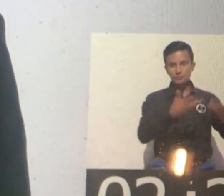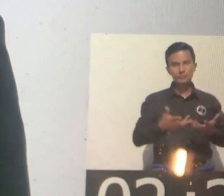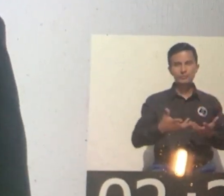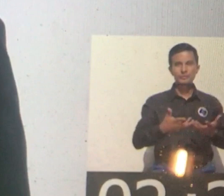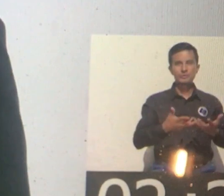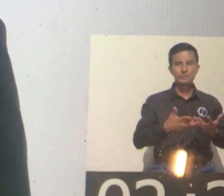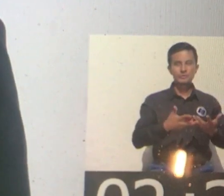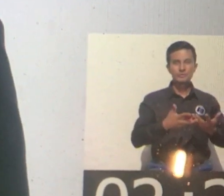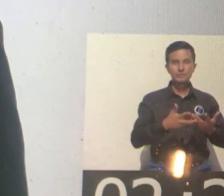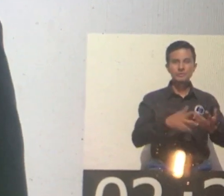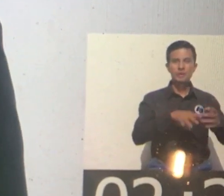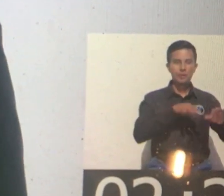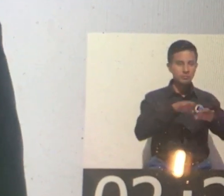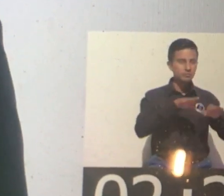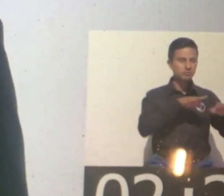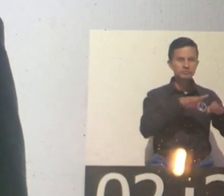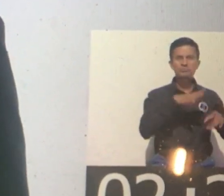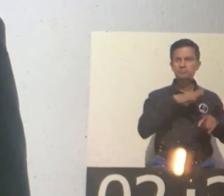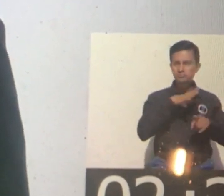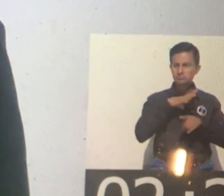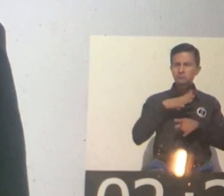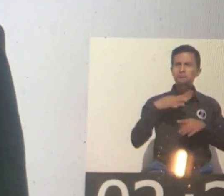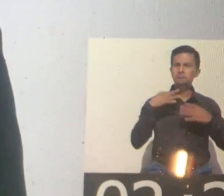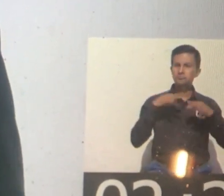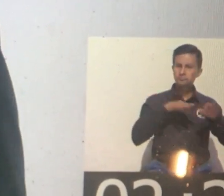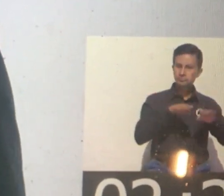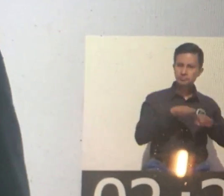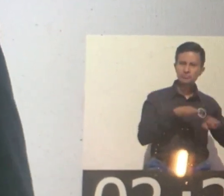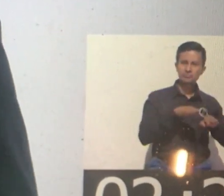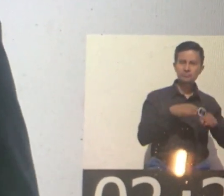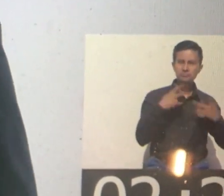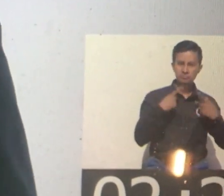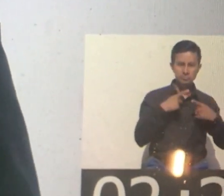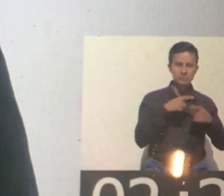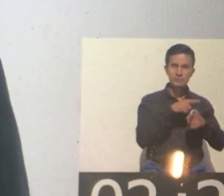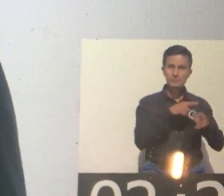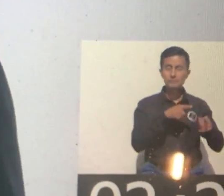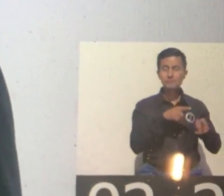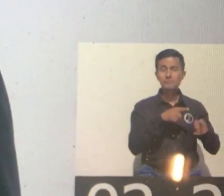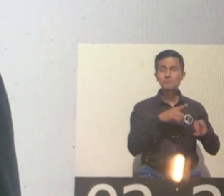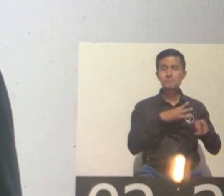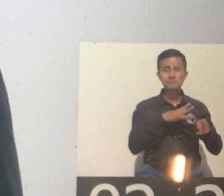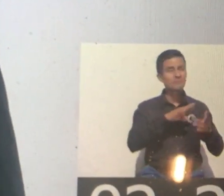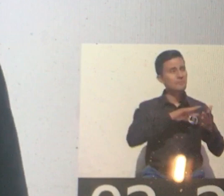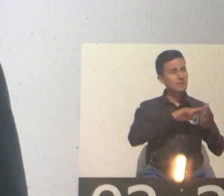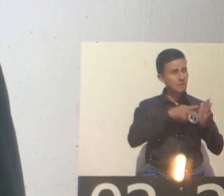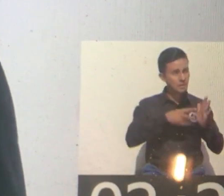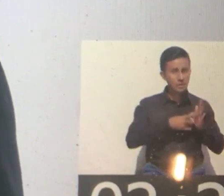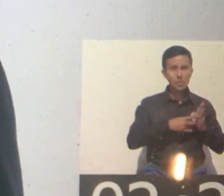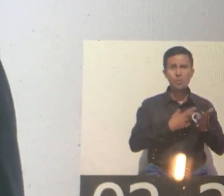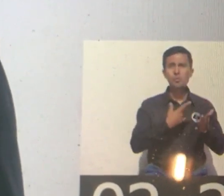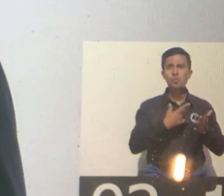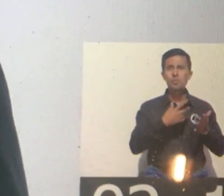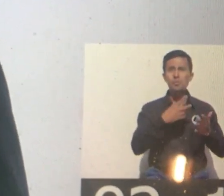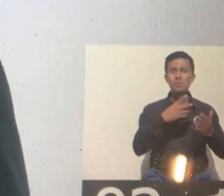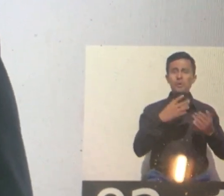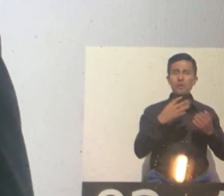y tenemos trabajadores dentro de la presidencia municipal que son ingenieros civiles arquitectos